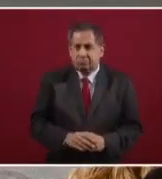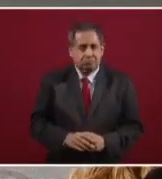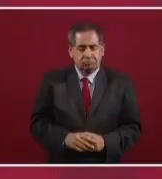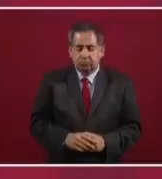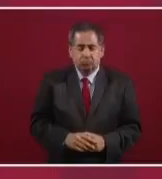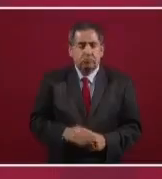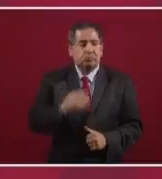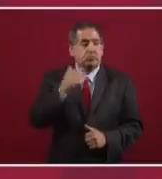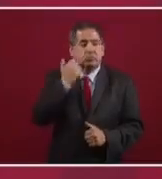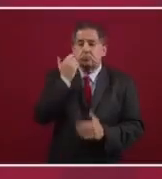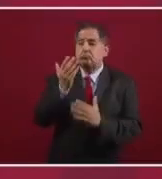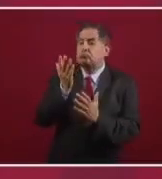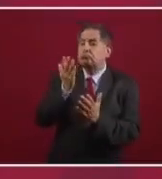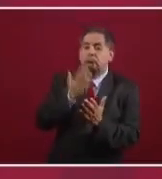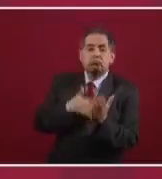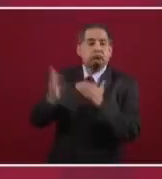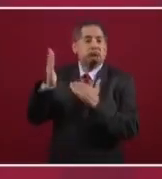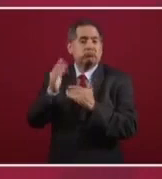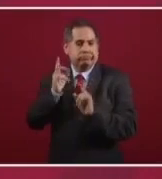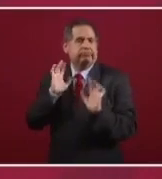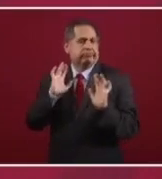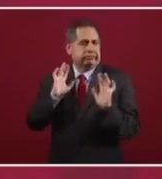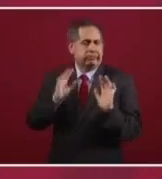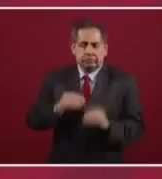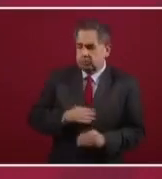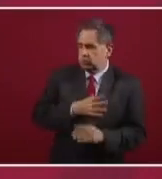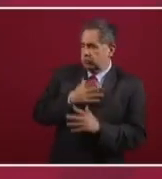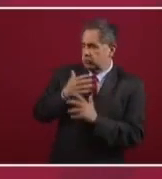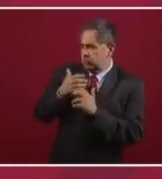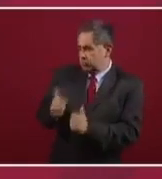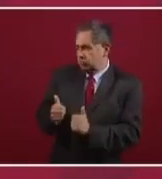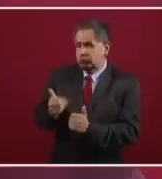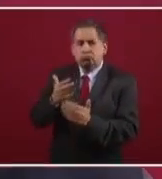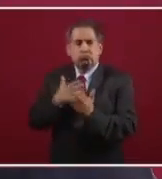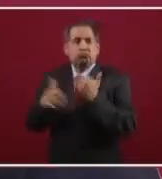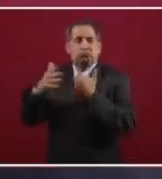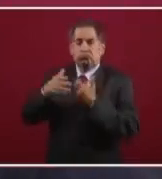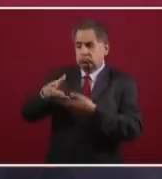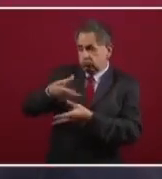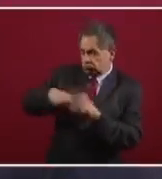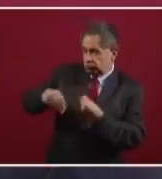Queremos desarrollo, queremos bienestar, queremos desarrollo sustentable,